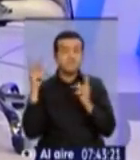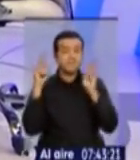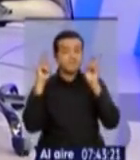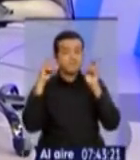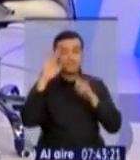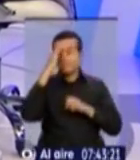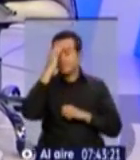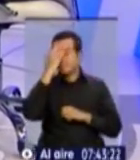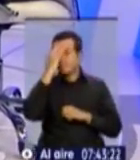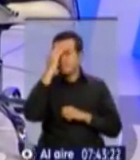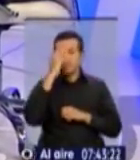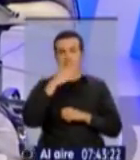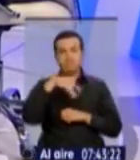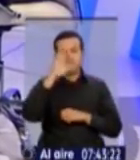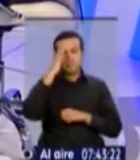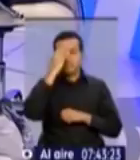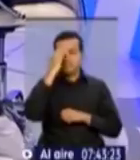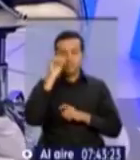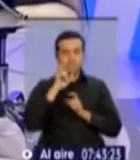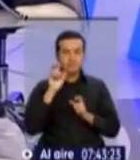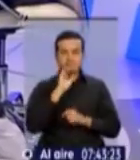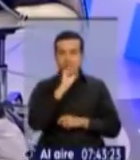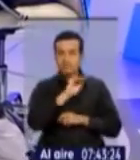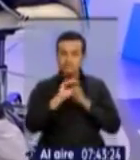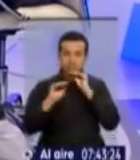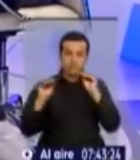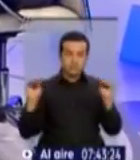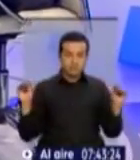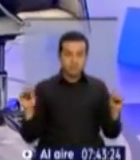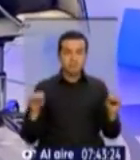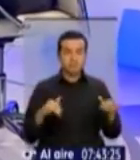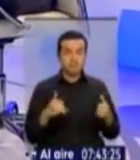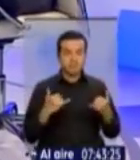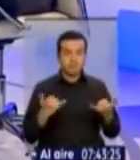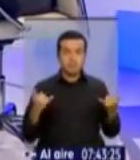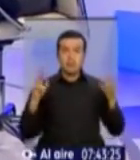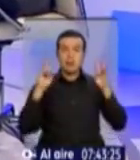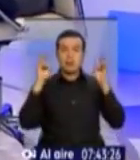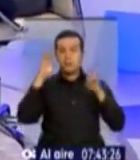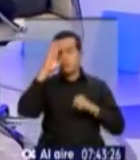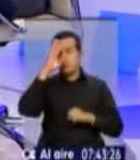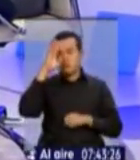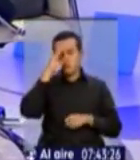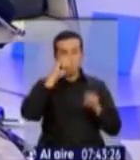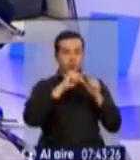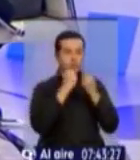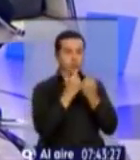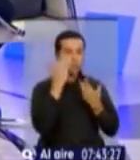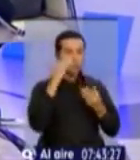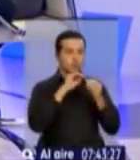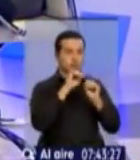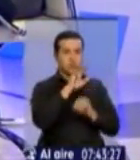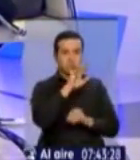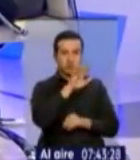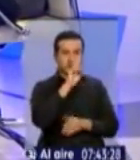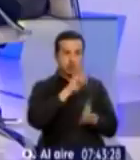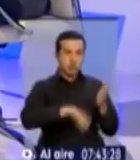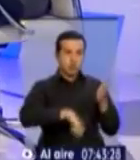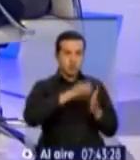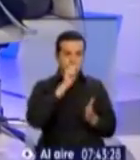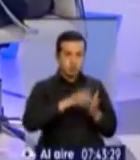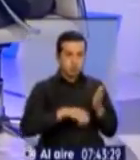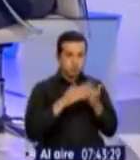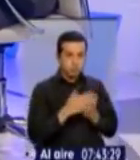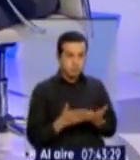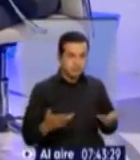muñoz al tema ideológico alianza país es el tema de los tipos de contratos no se